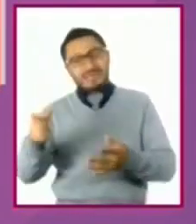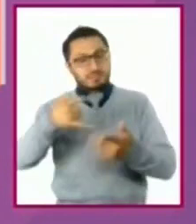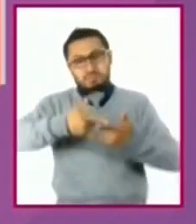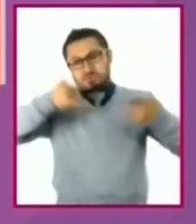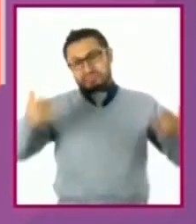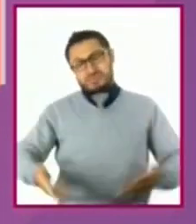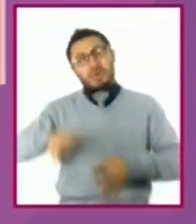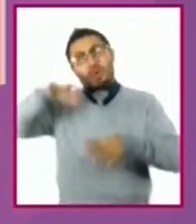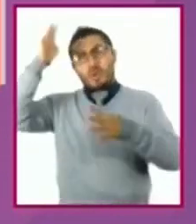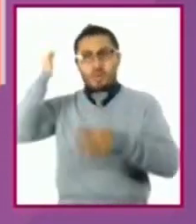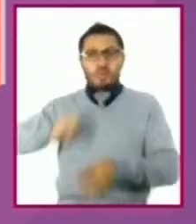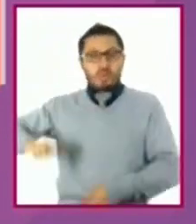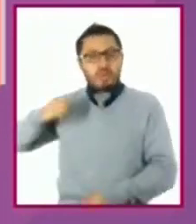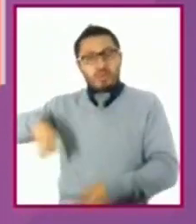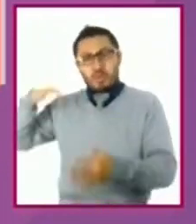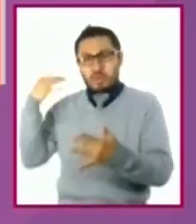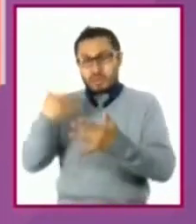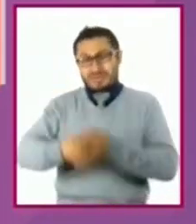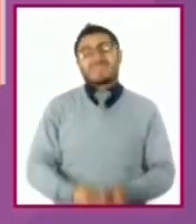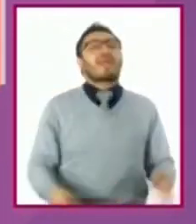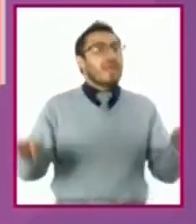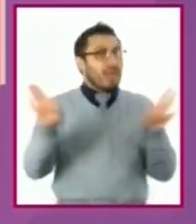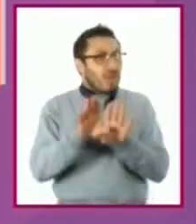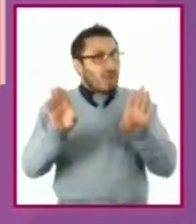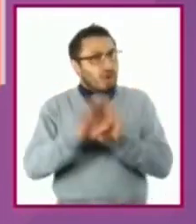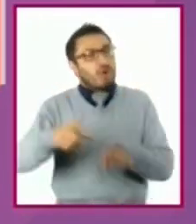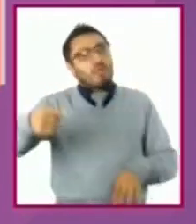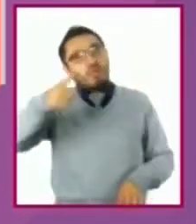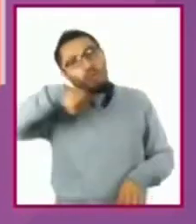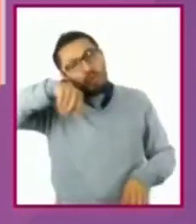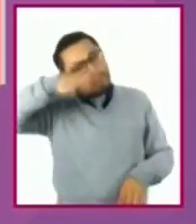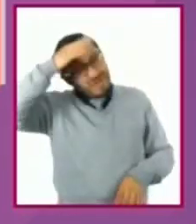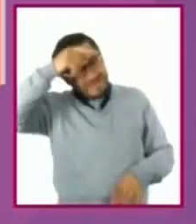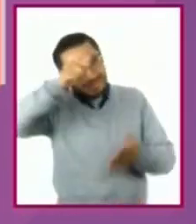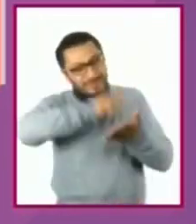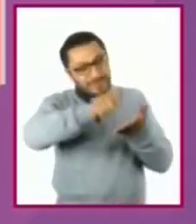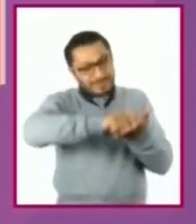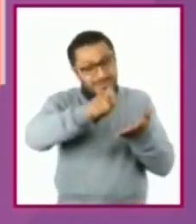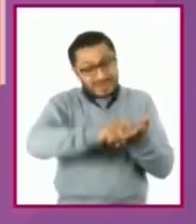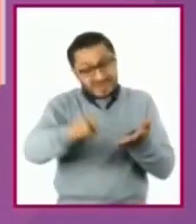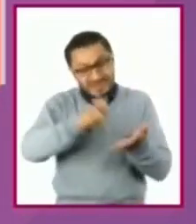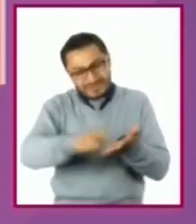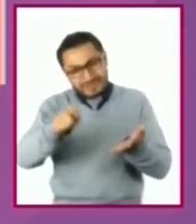y a cómo podremos saber escribir un comentario sobre su lectura para compartirla.